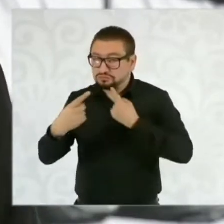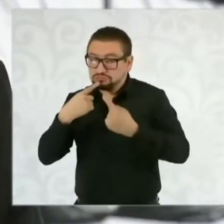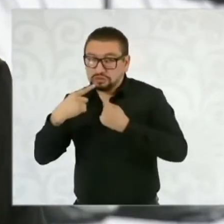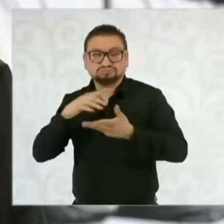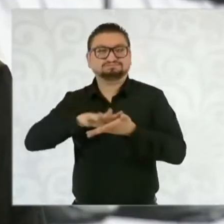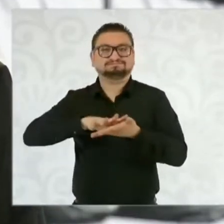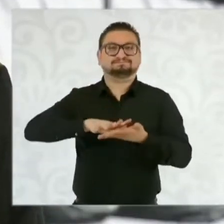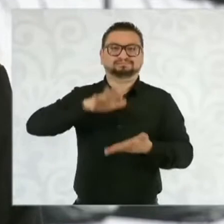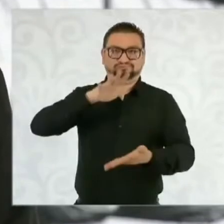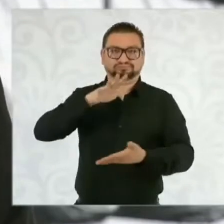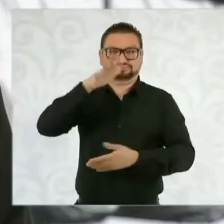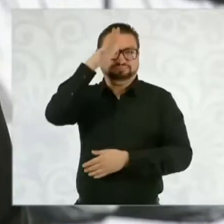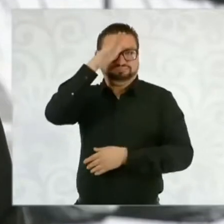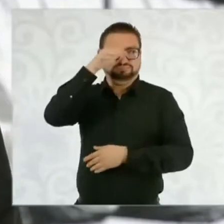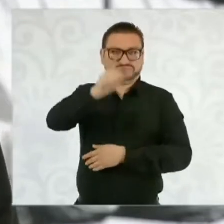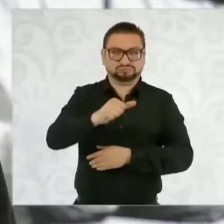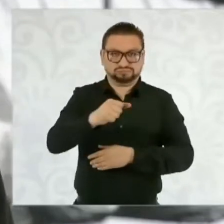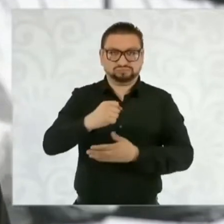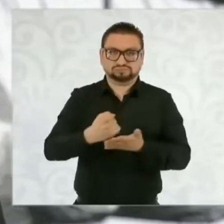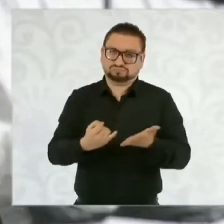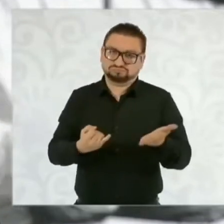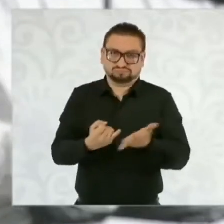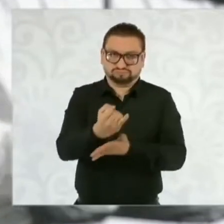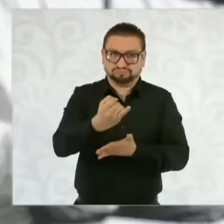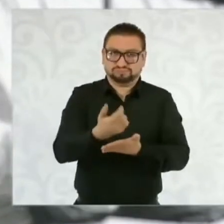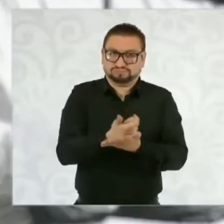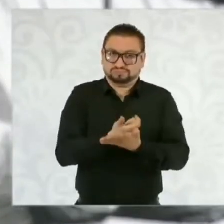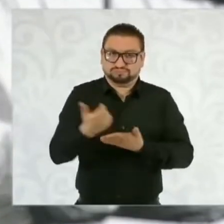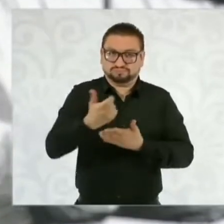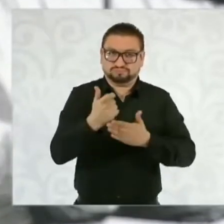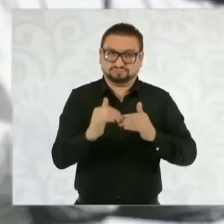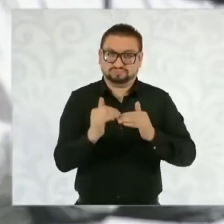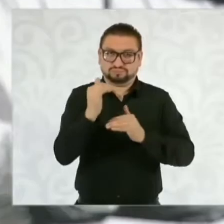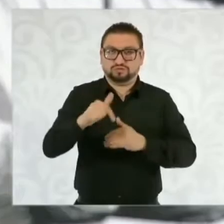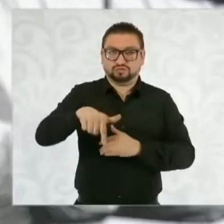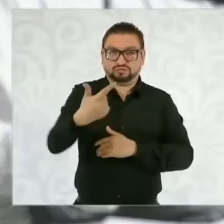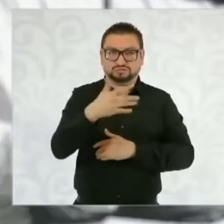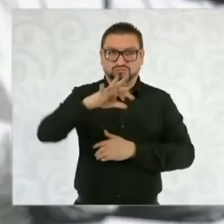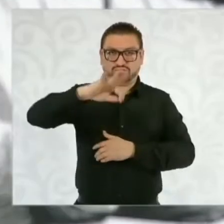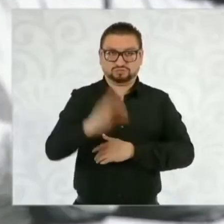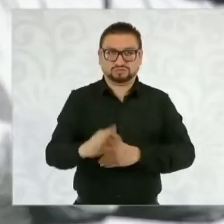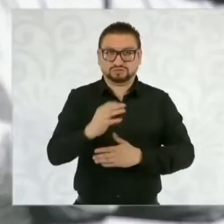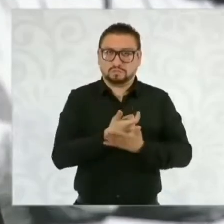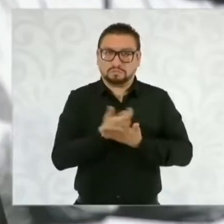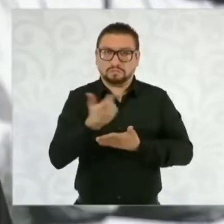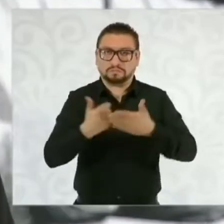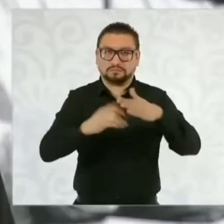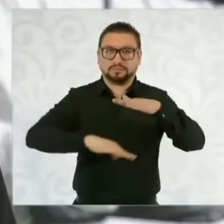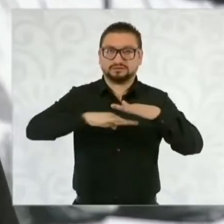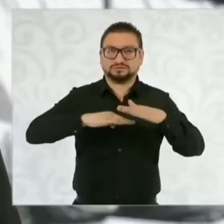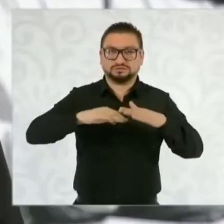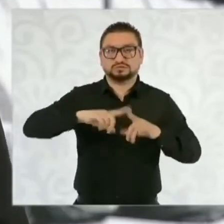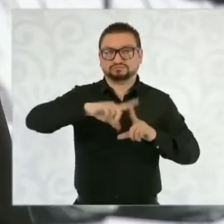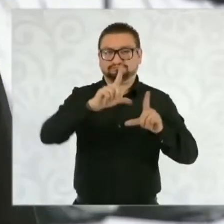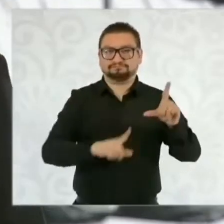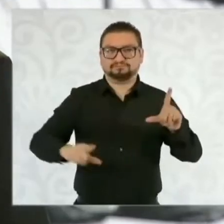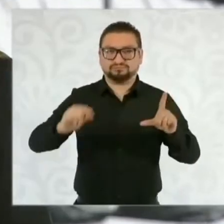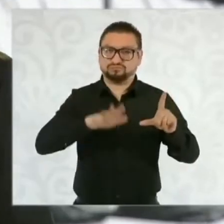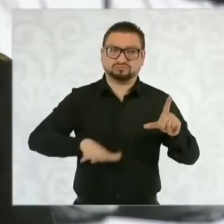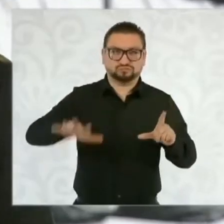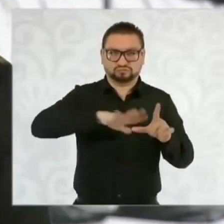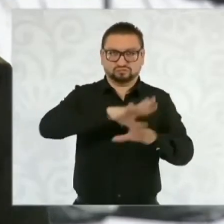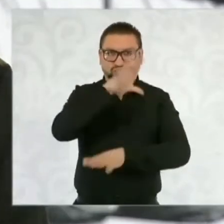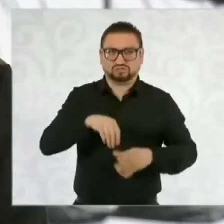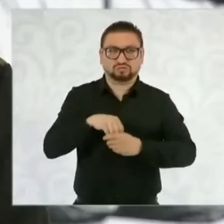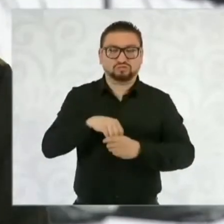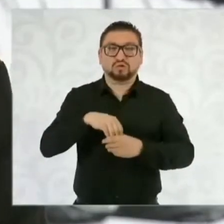unánime, se decreta así el incremento del 12% a los salarios mínimos en todo el país,